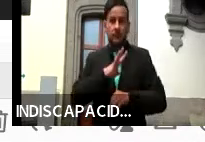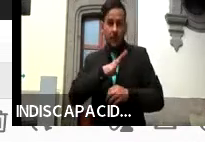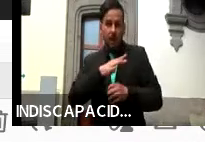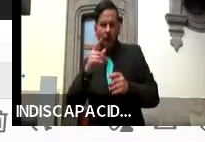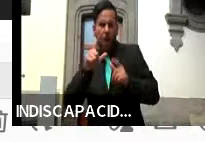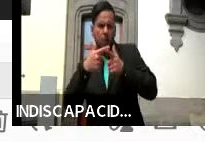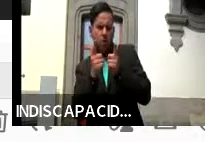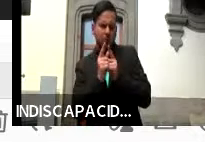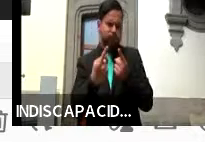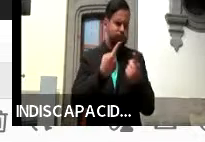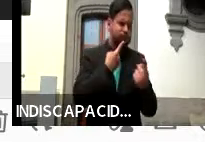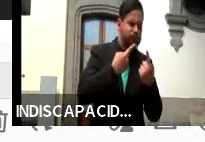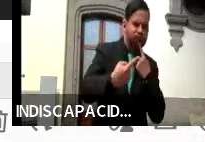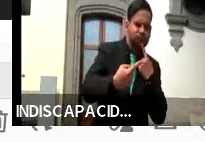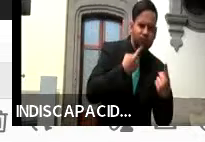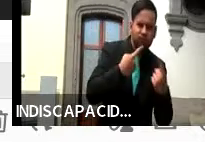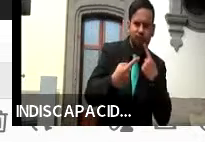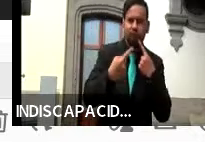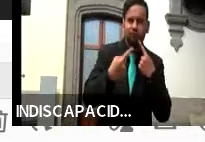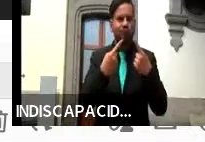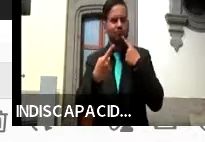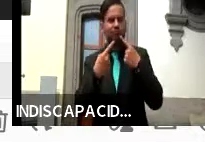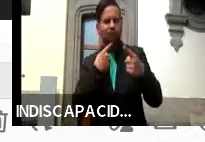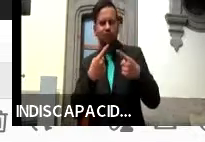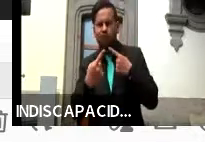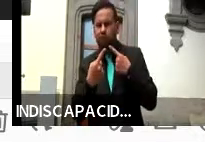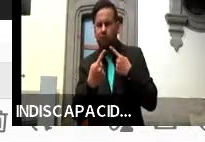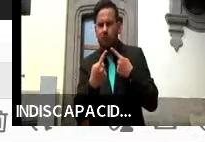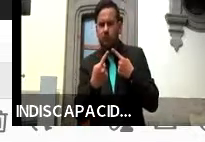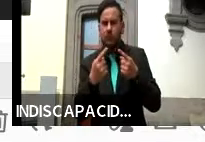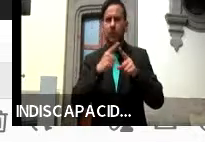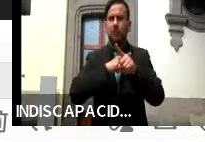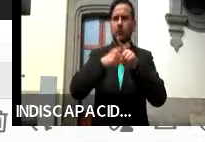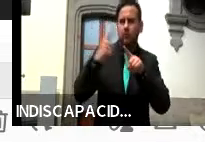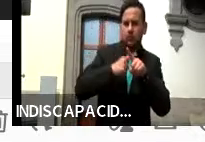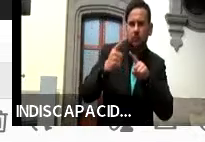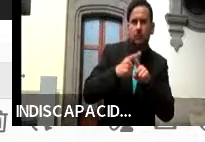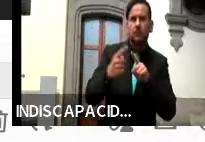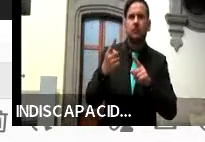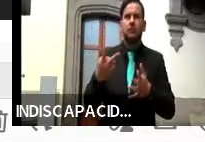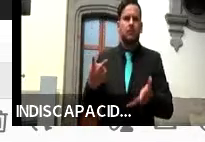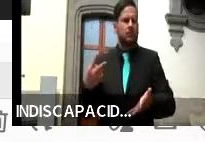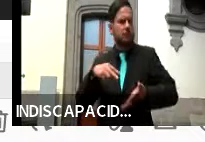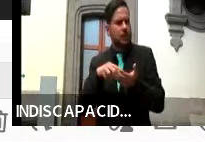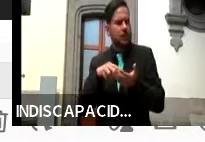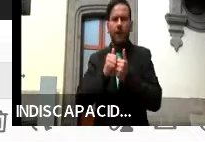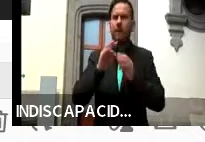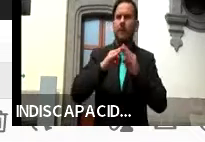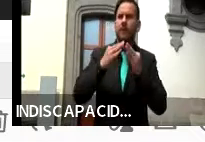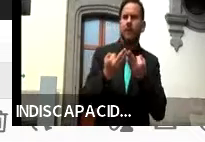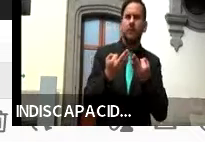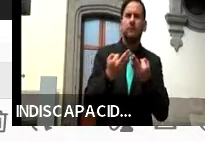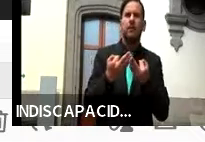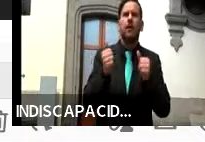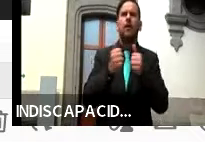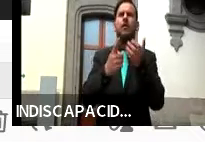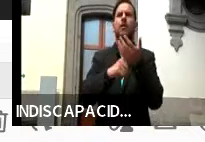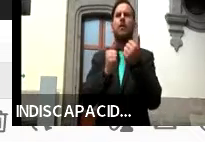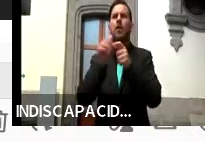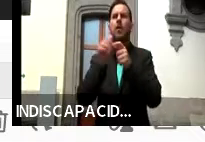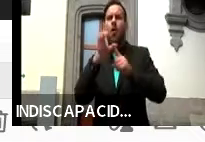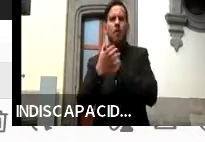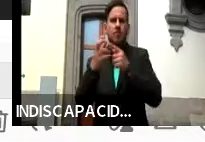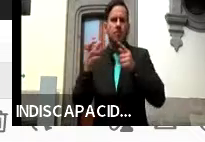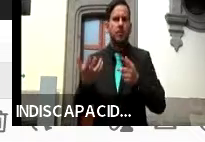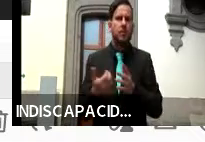esos grupos de discusión posteriormente elevan todas las discusiones, los insumos a nivel de este comité, que sería como un